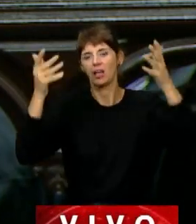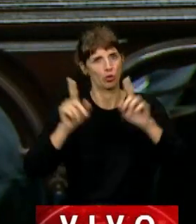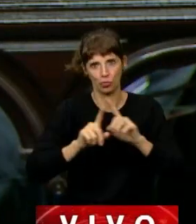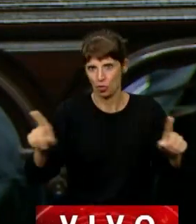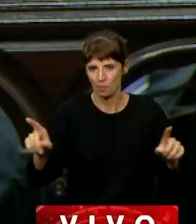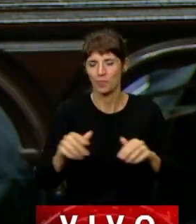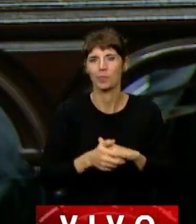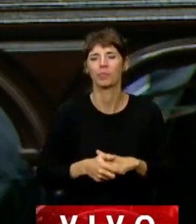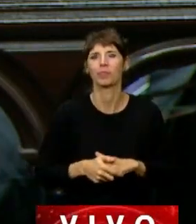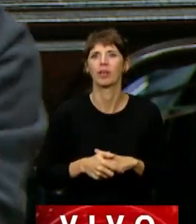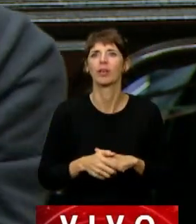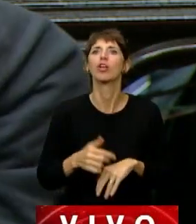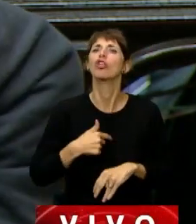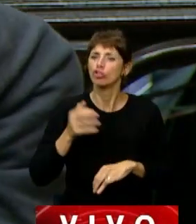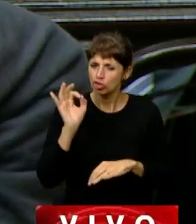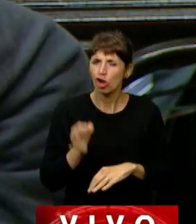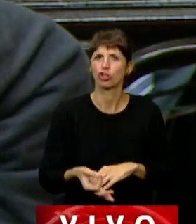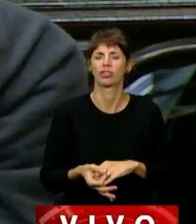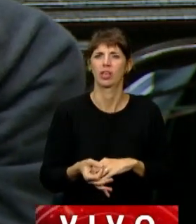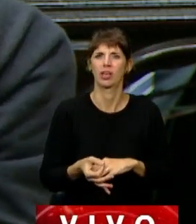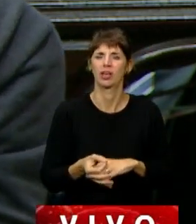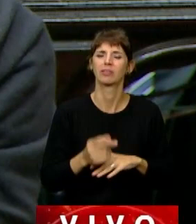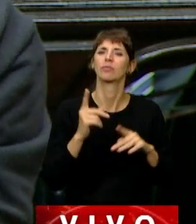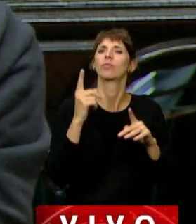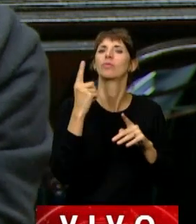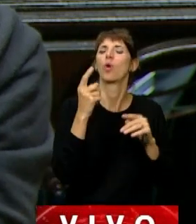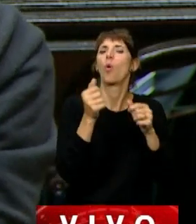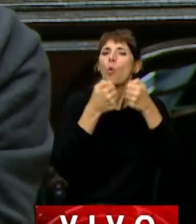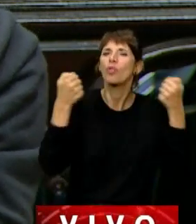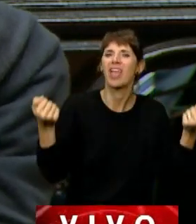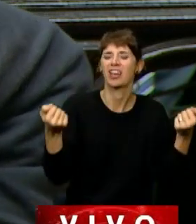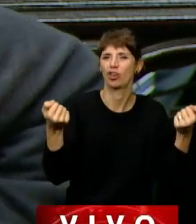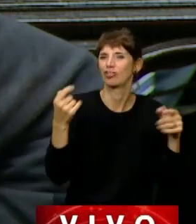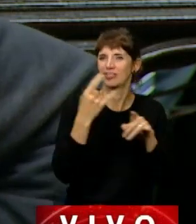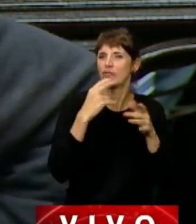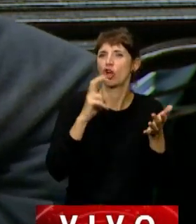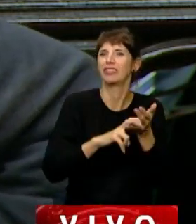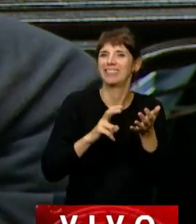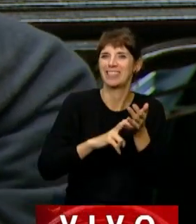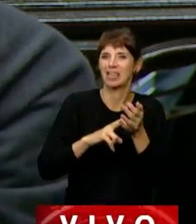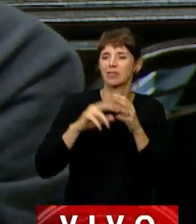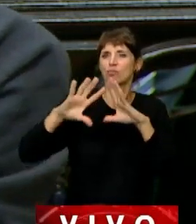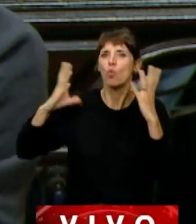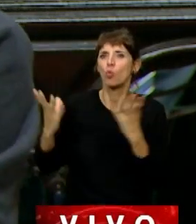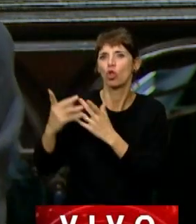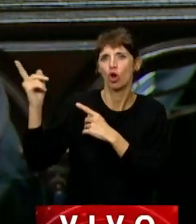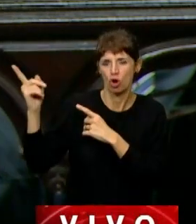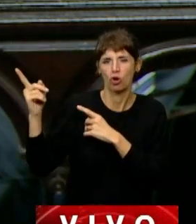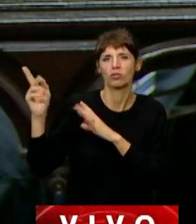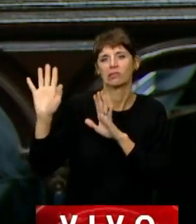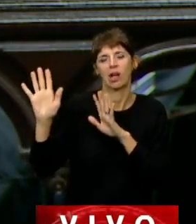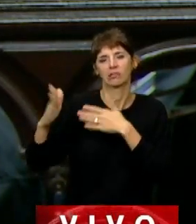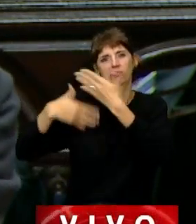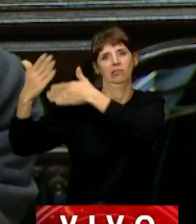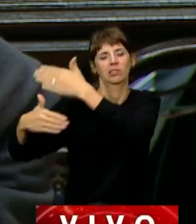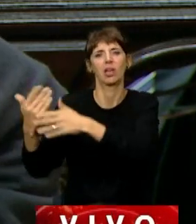cosas. Yo sé que están, excepto un solo diario en la Argentina, las noticias internacionales siempre están demasiado avanzadas. Hay un solo diario en la Argentina, que no lo voy a